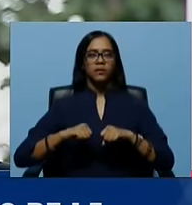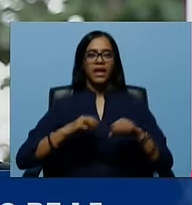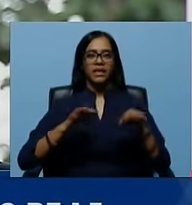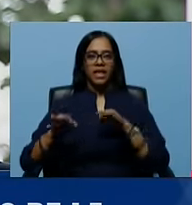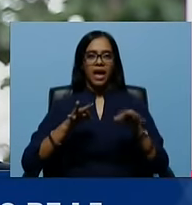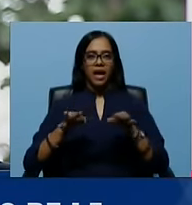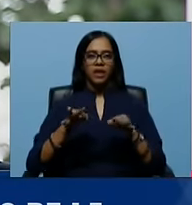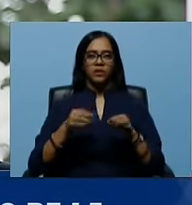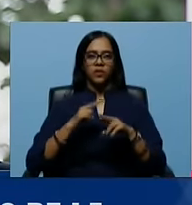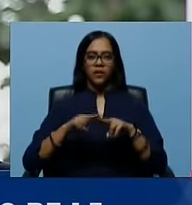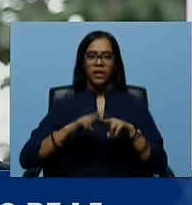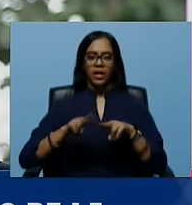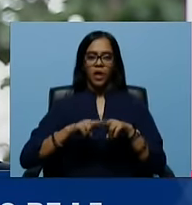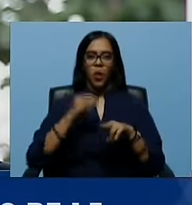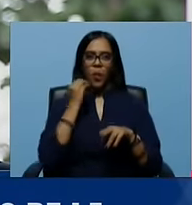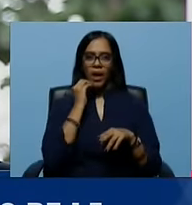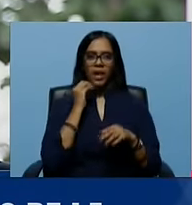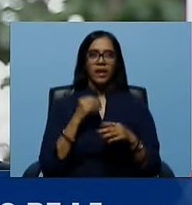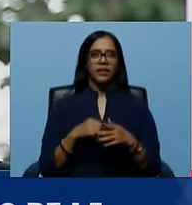teatro infantil y juvenil